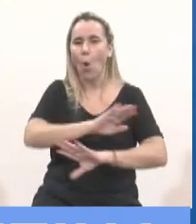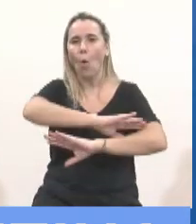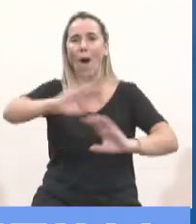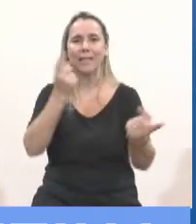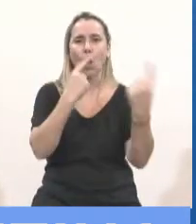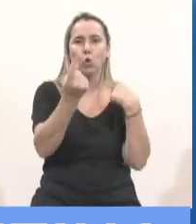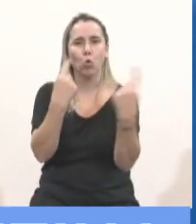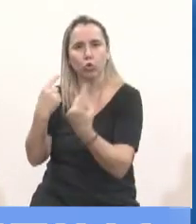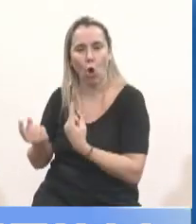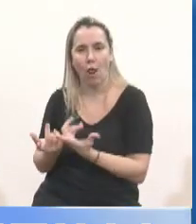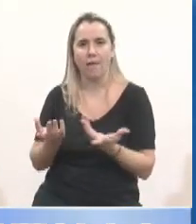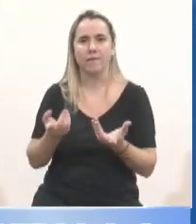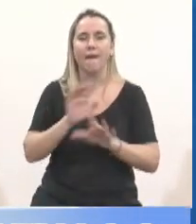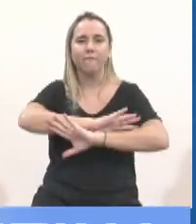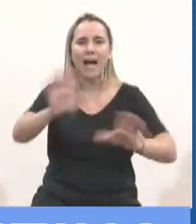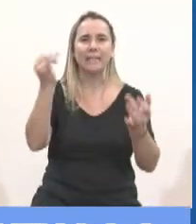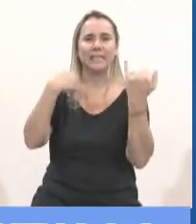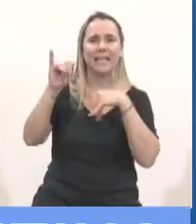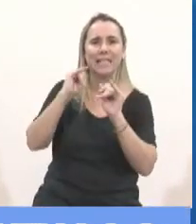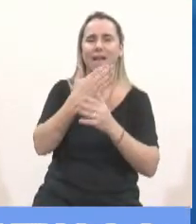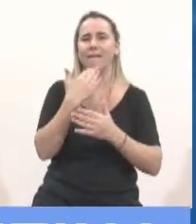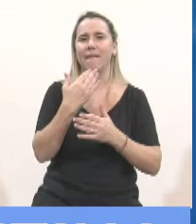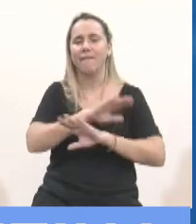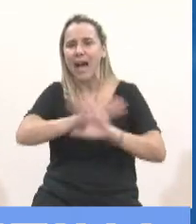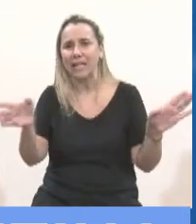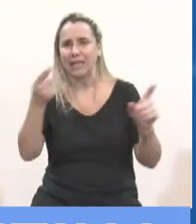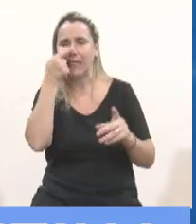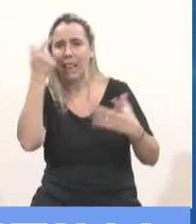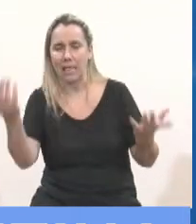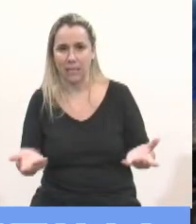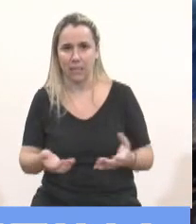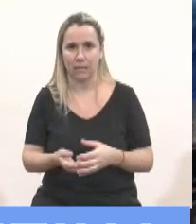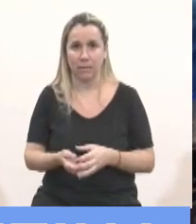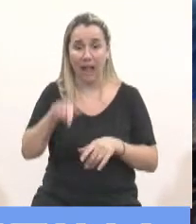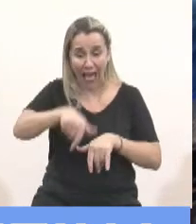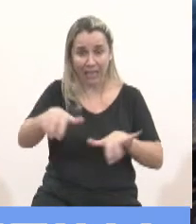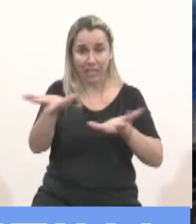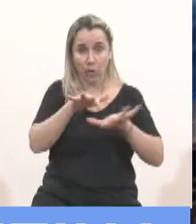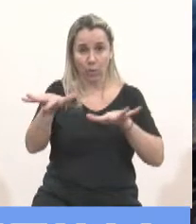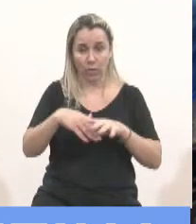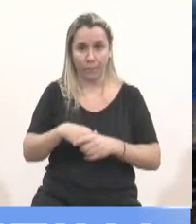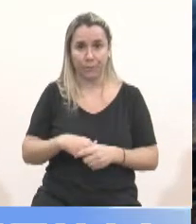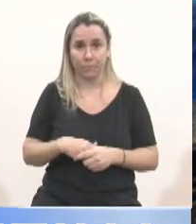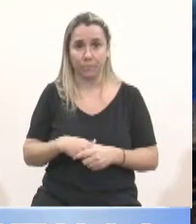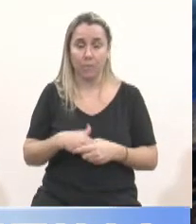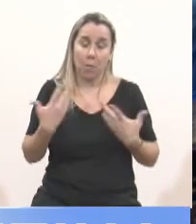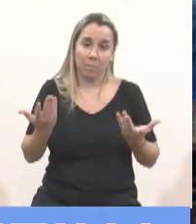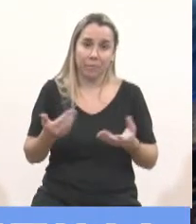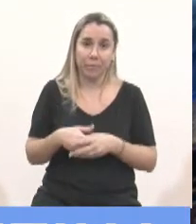consultoras, los intereses, los otros intereses. Esta es la situación. Y